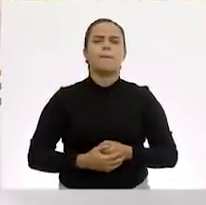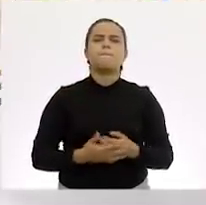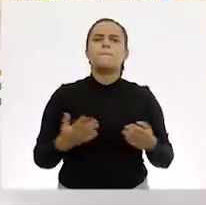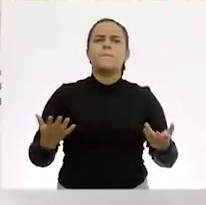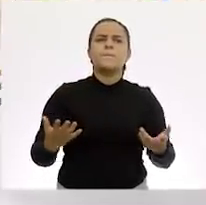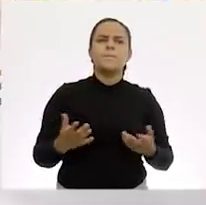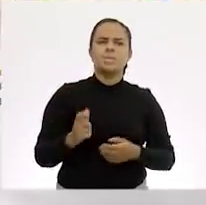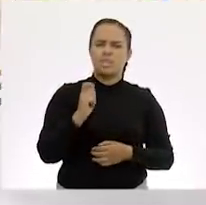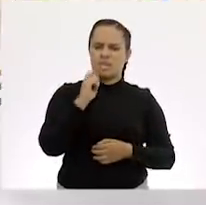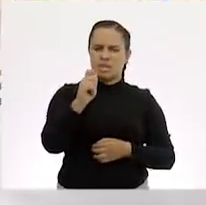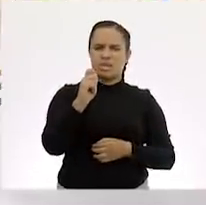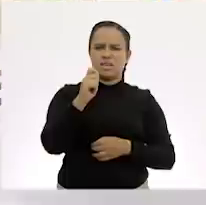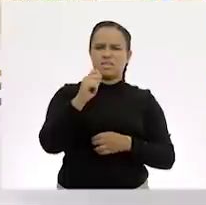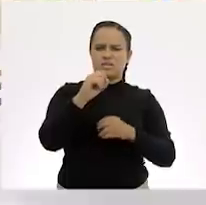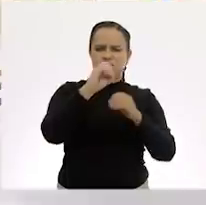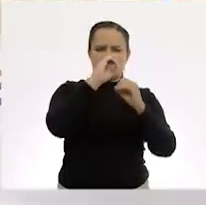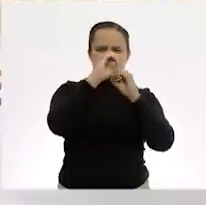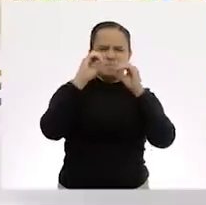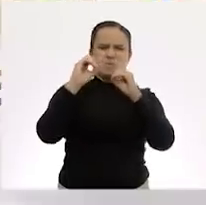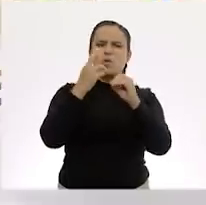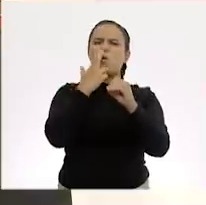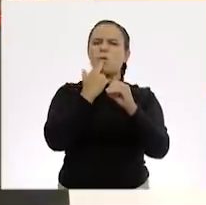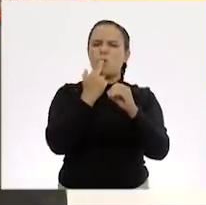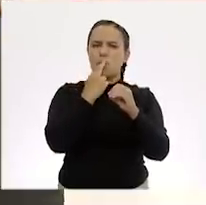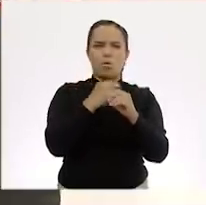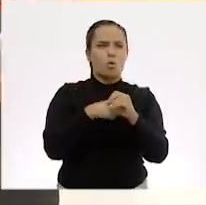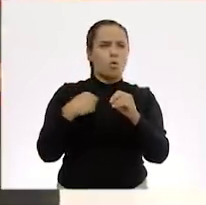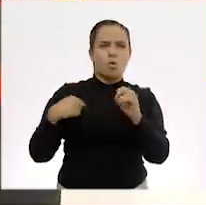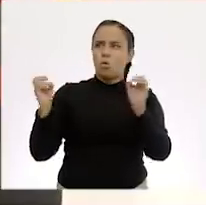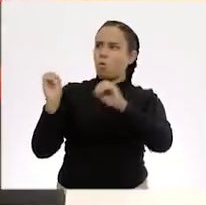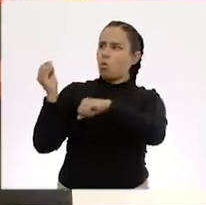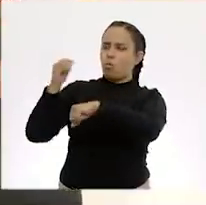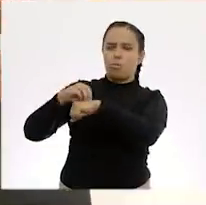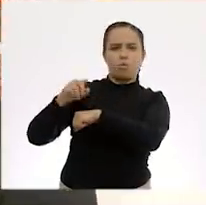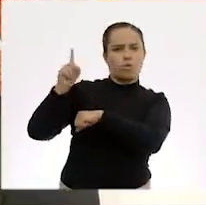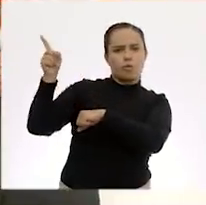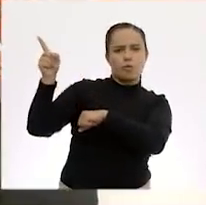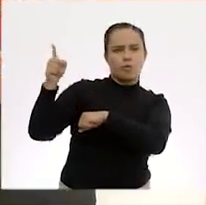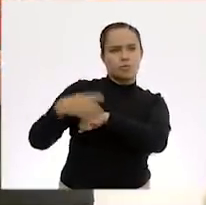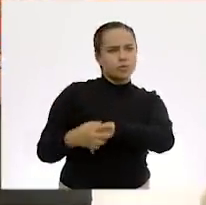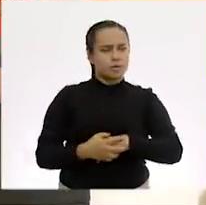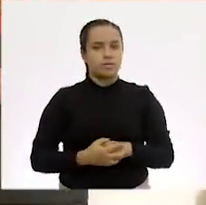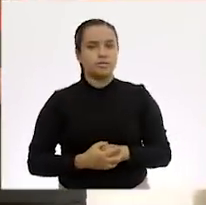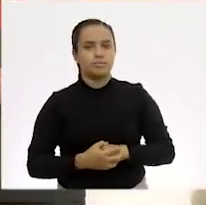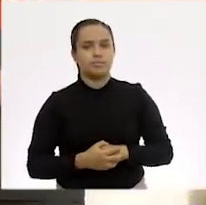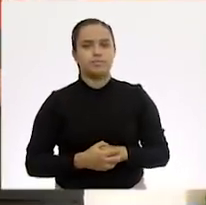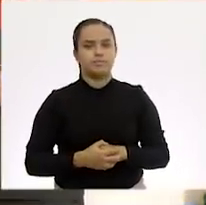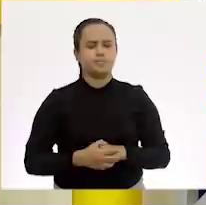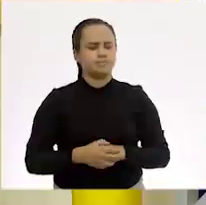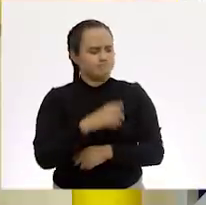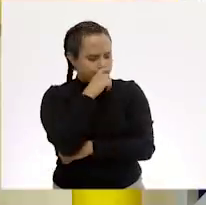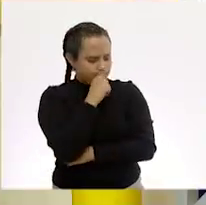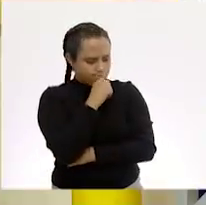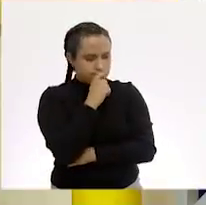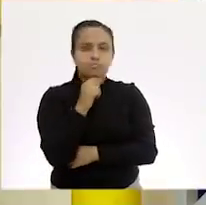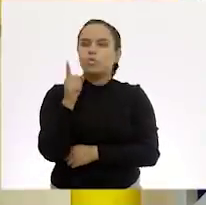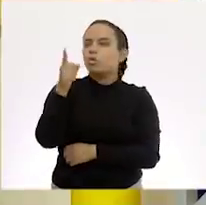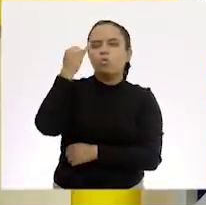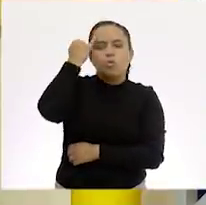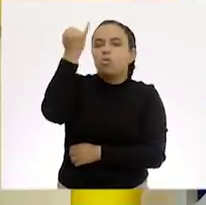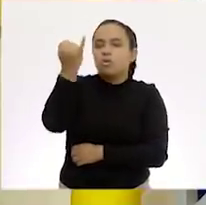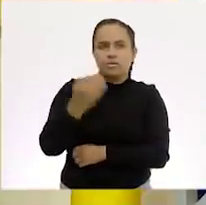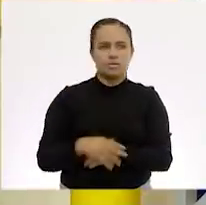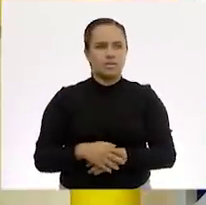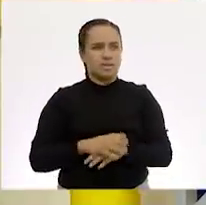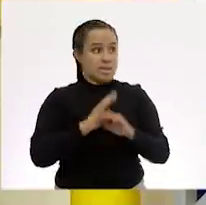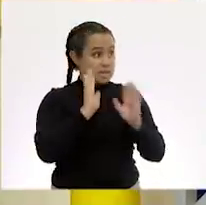¿qué son estas bolitas rojas que no pusimos aquí? Ah, ¿Qué se te ocurre? ¿ya